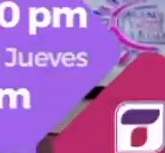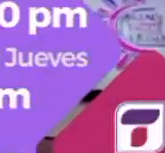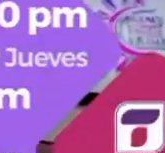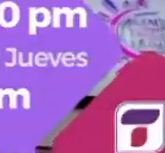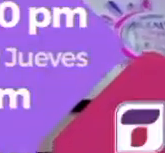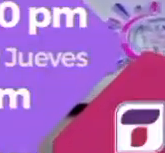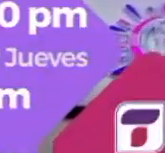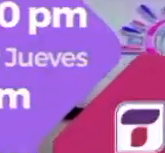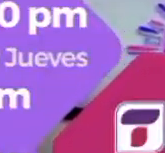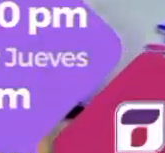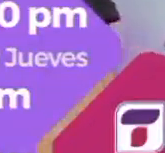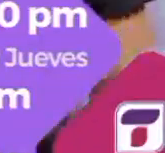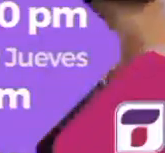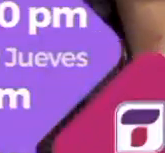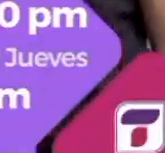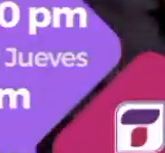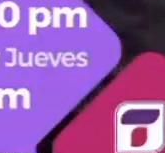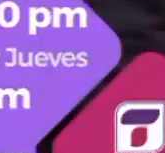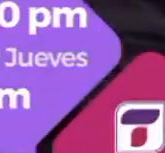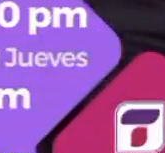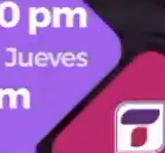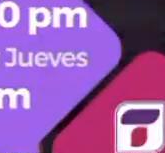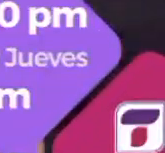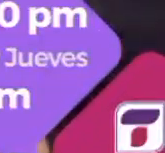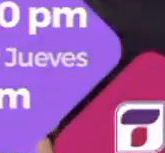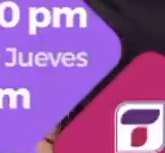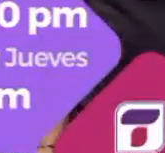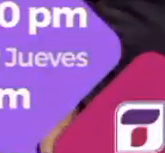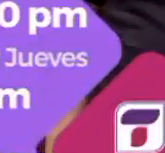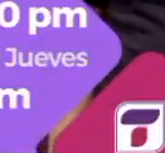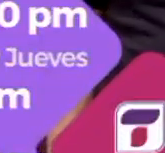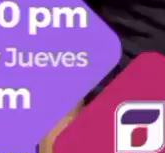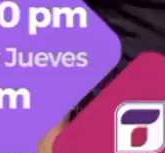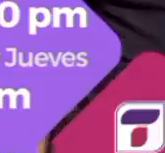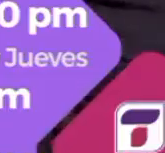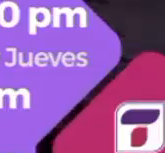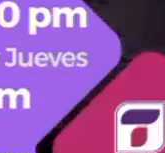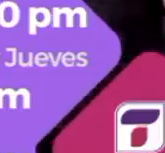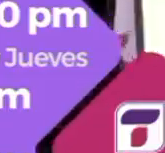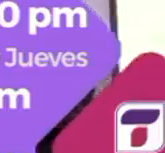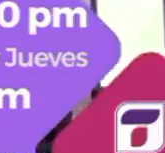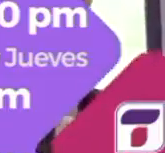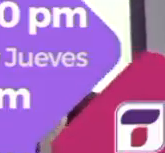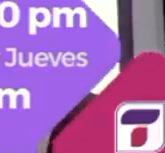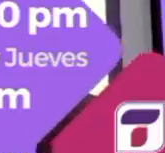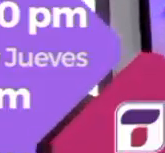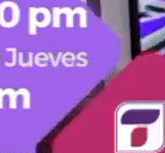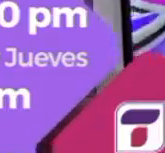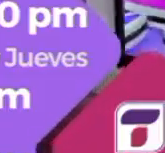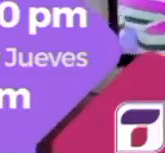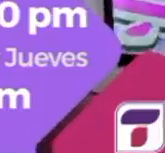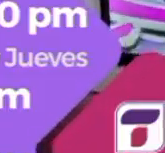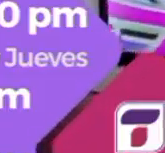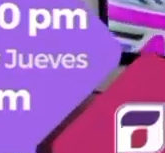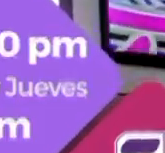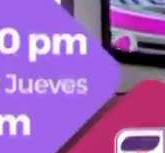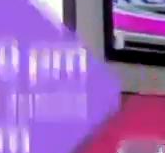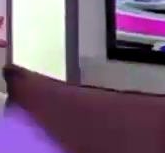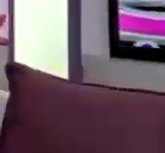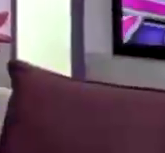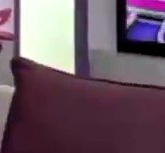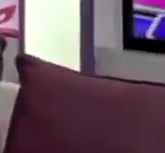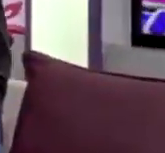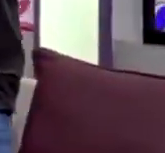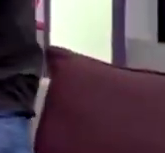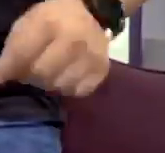tarde los días martes y jueves. Con sus repeticiones sábados y domingos a la misma hora. Todo esto y más a través de